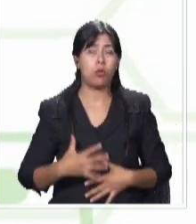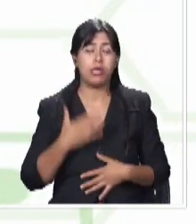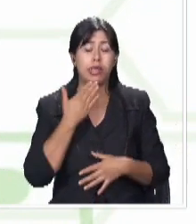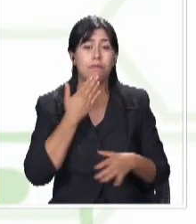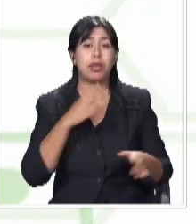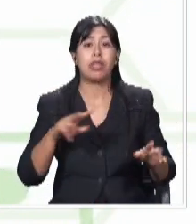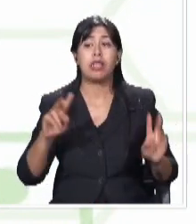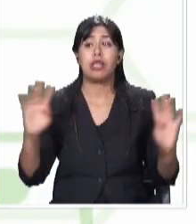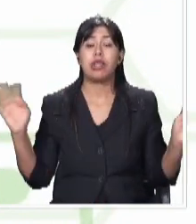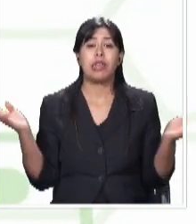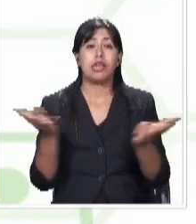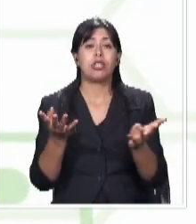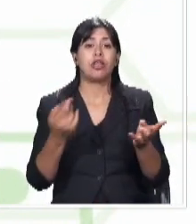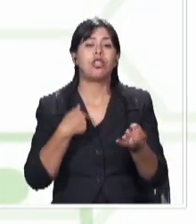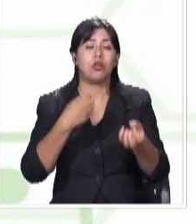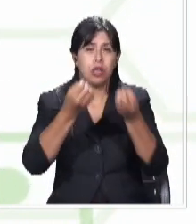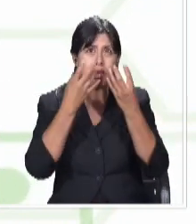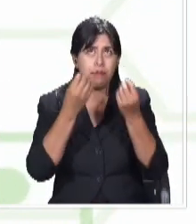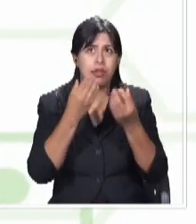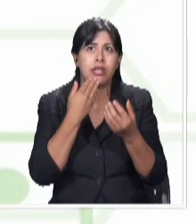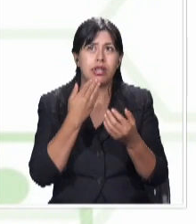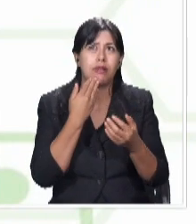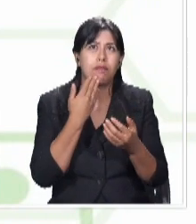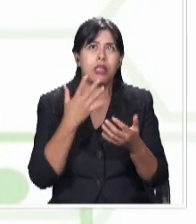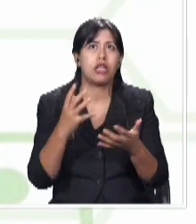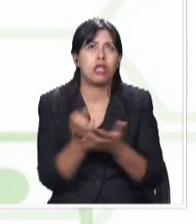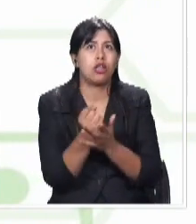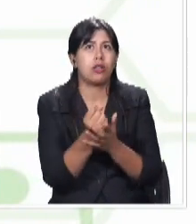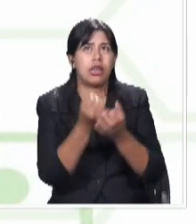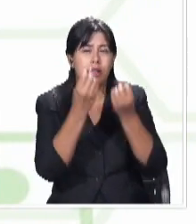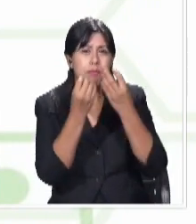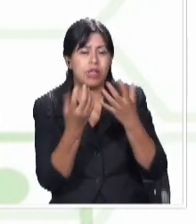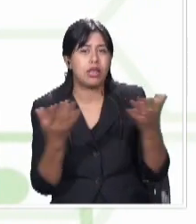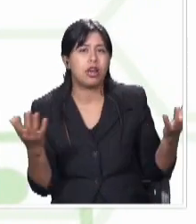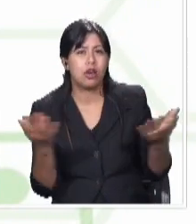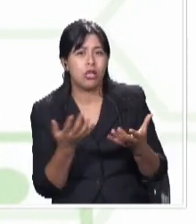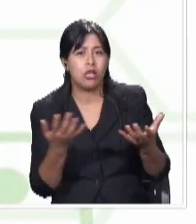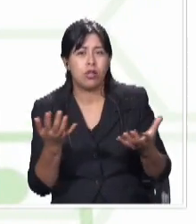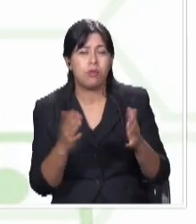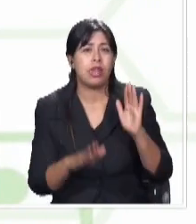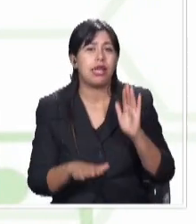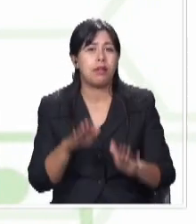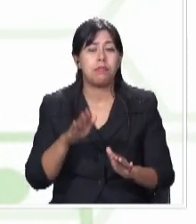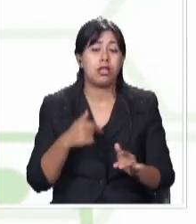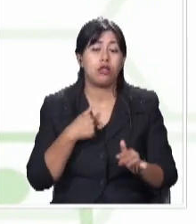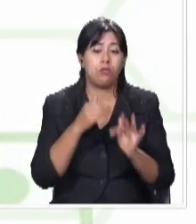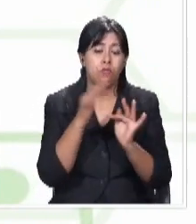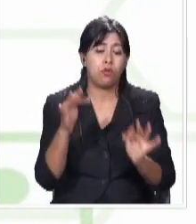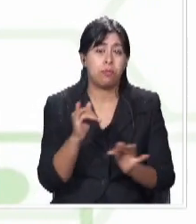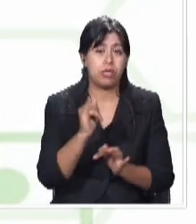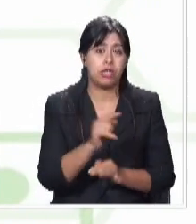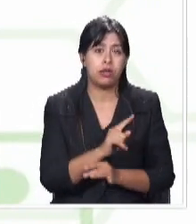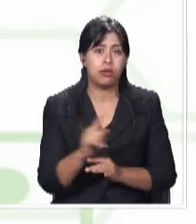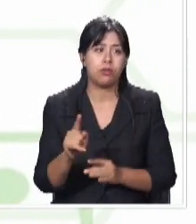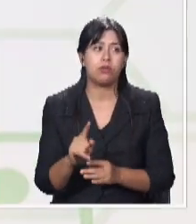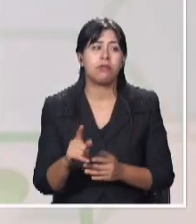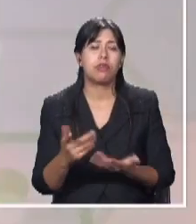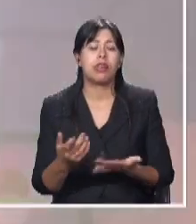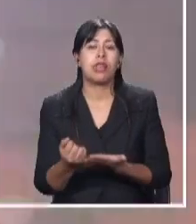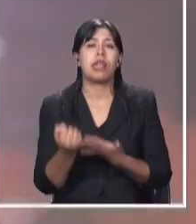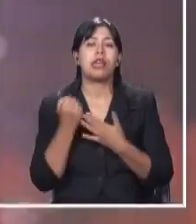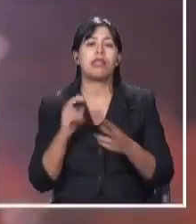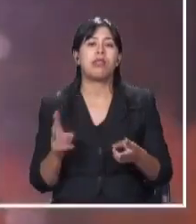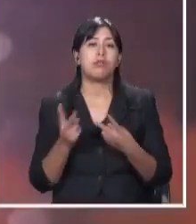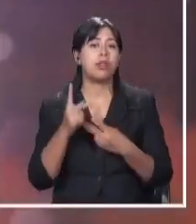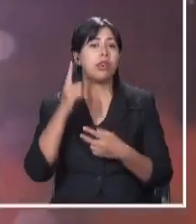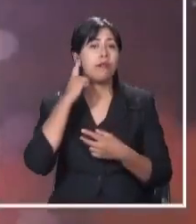entorno moldea mi aprendizaje, cómo puedo lograr aprendizaje dependiendo de qué forma tengo, ¿no? ¿Qué gracia tiene? Tiene